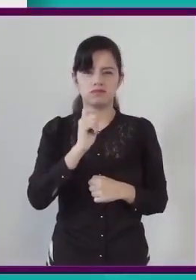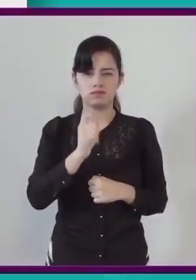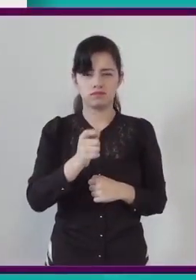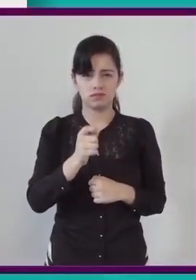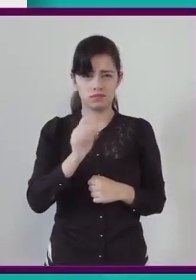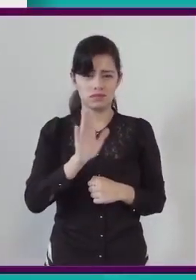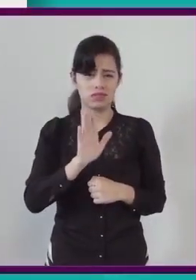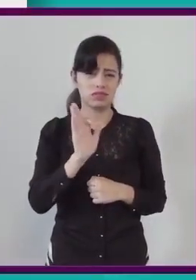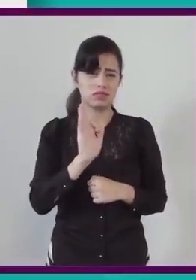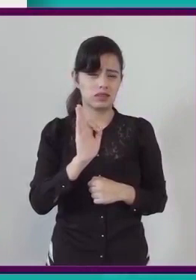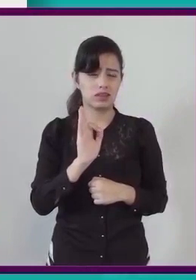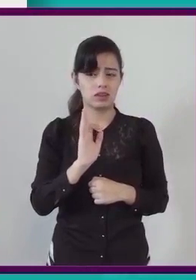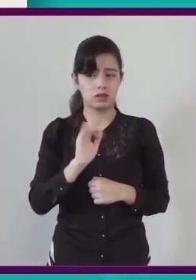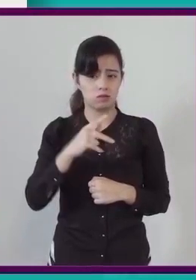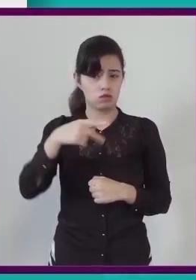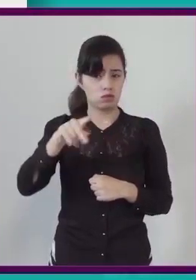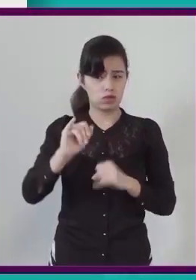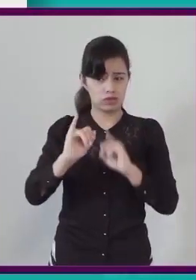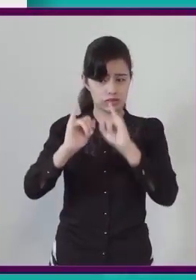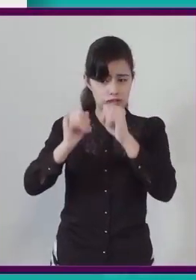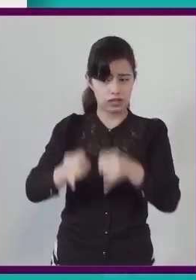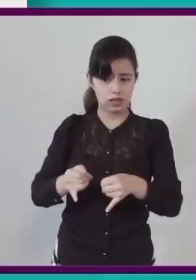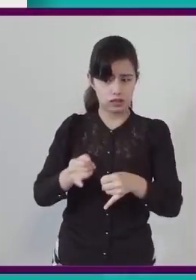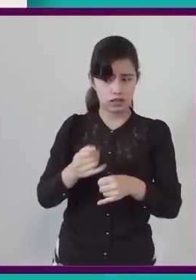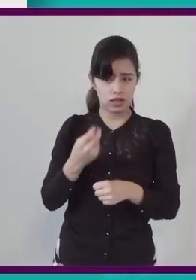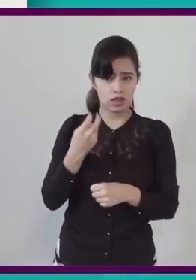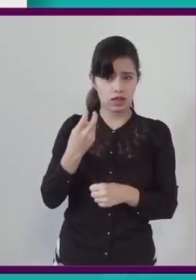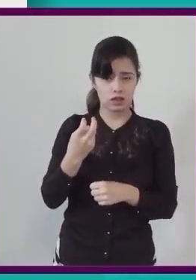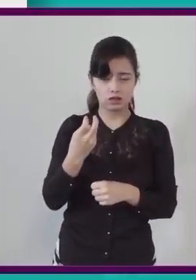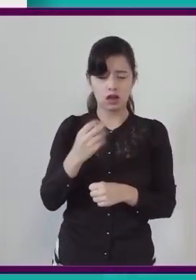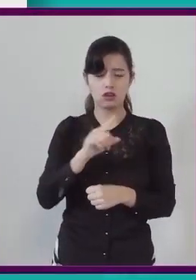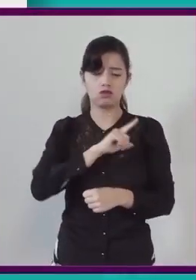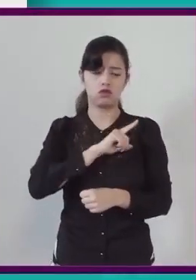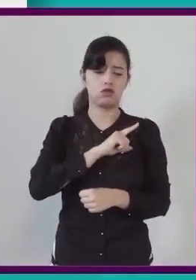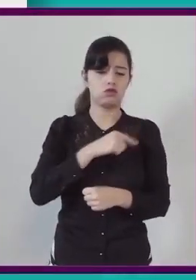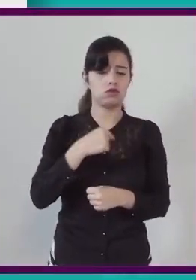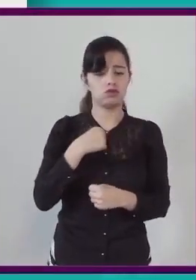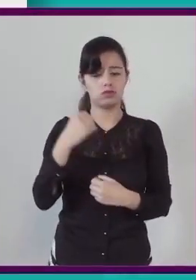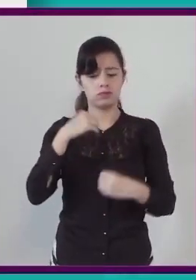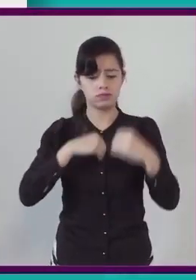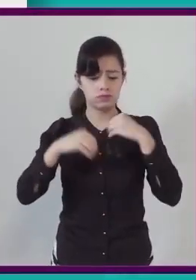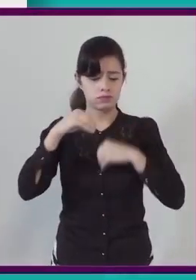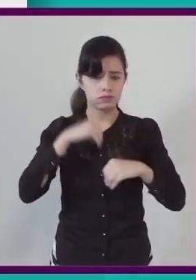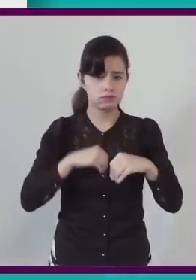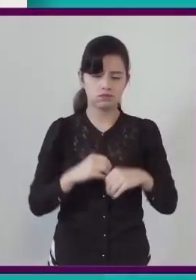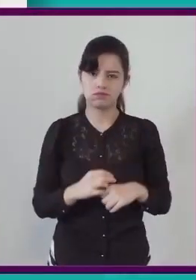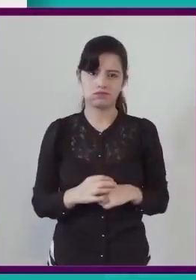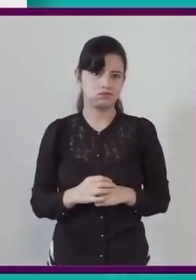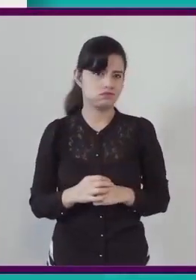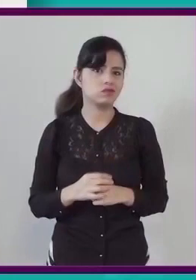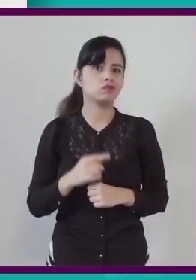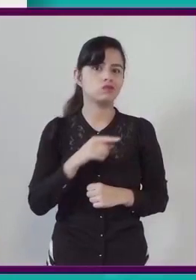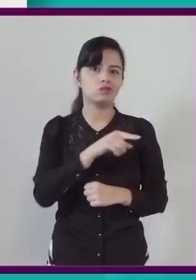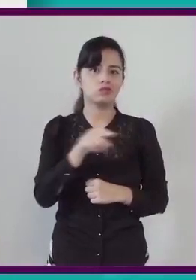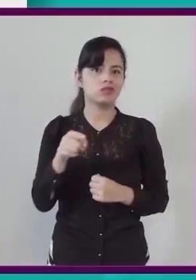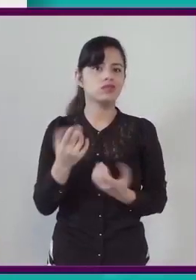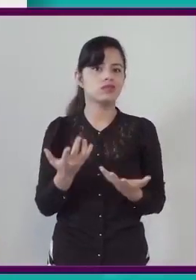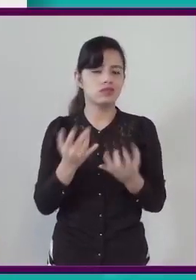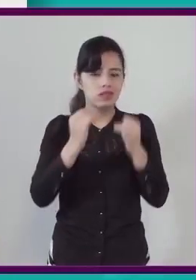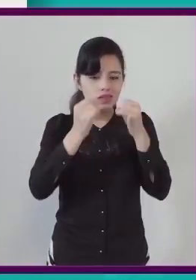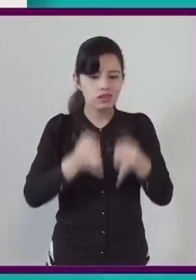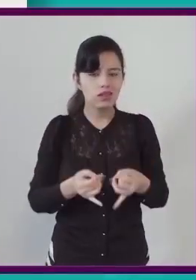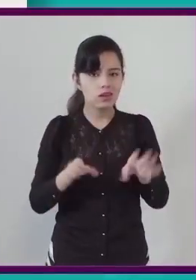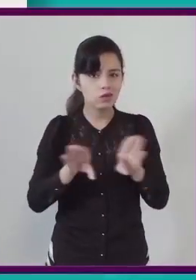hecho de que la identidad es un logro colectivo, ¿no? Somos quien somos gracias a las demás y